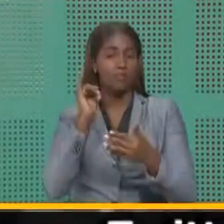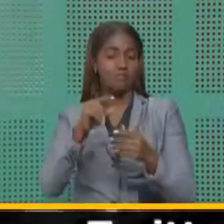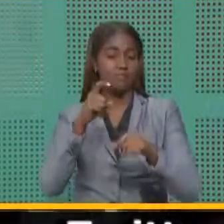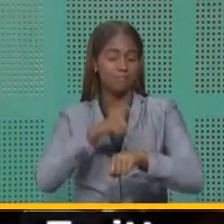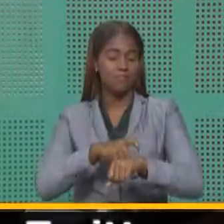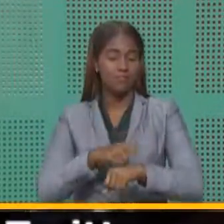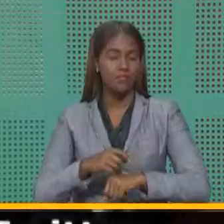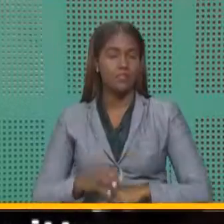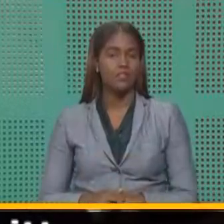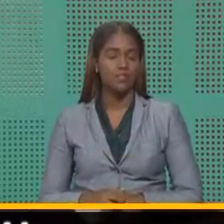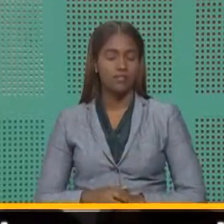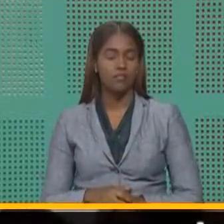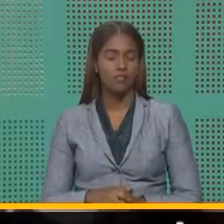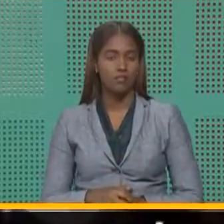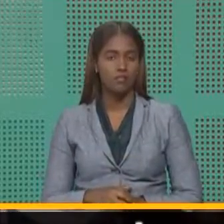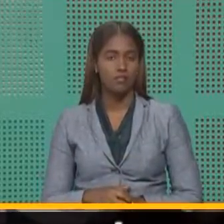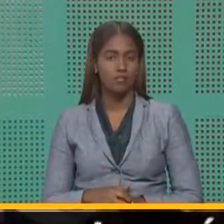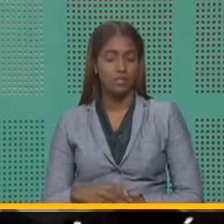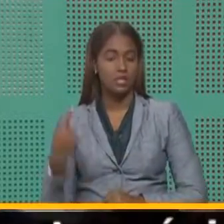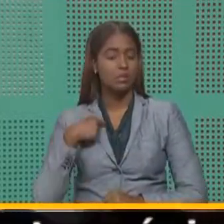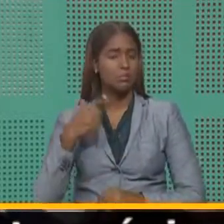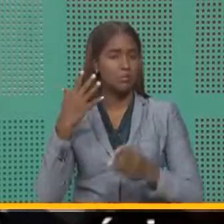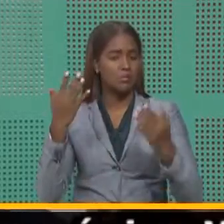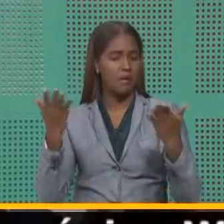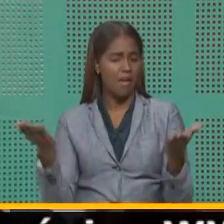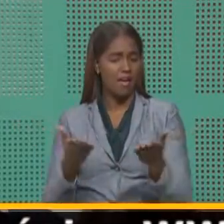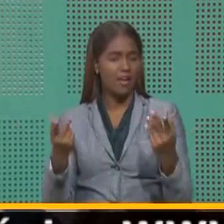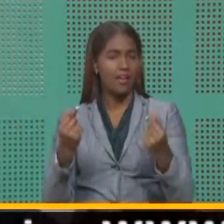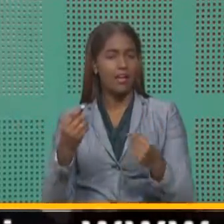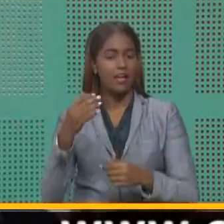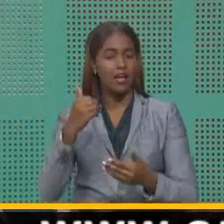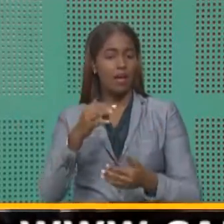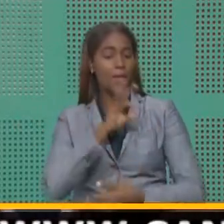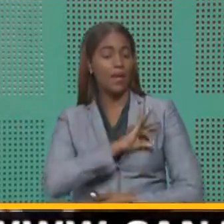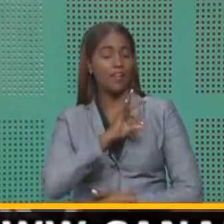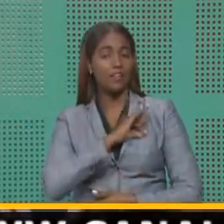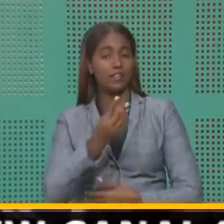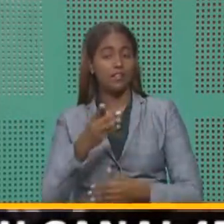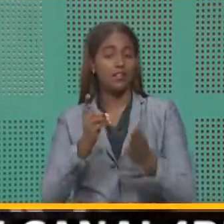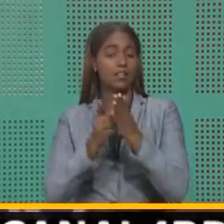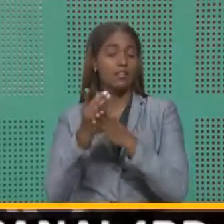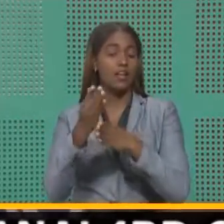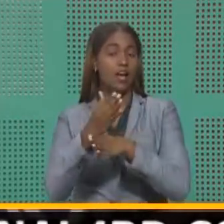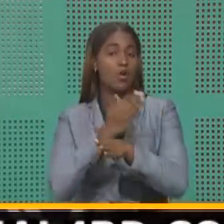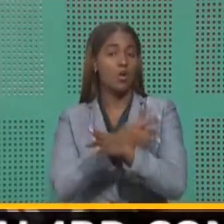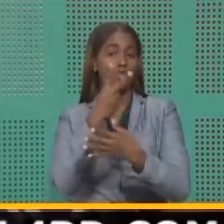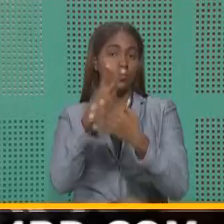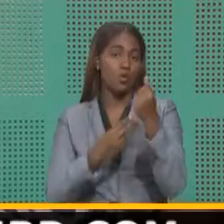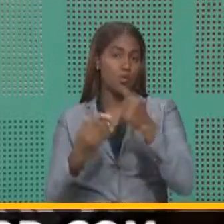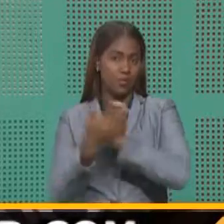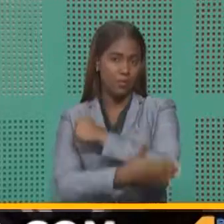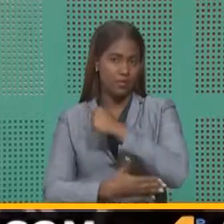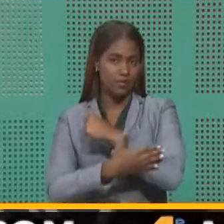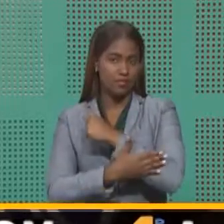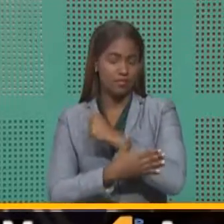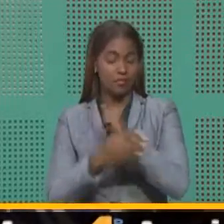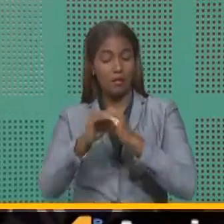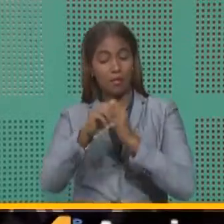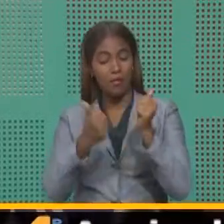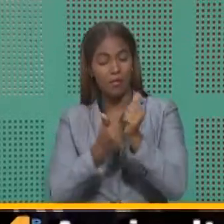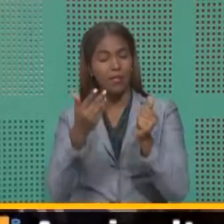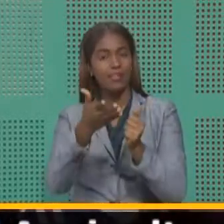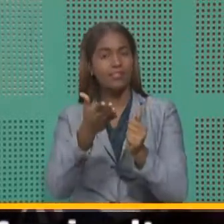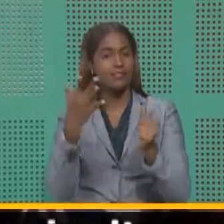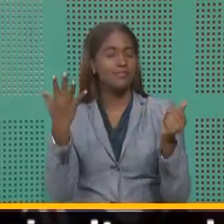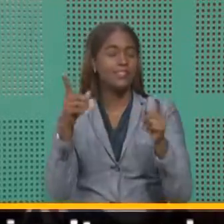momento lo que estamos construyendo aquí es en beneficio del desarrollo del sector productivo de los dos países a través de eso en beneficio de los ciudadanos